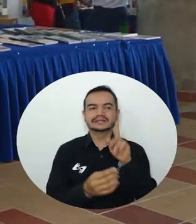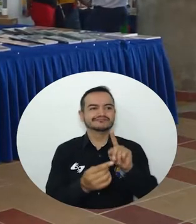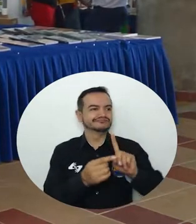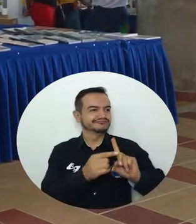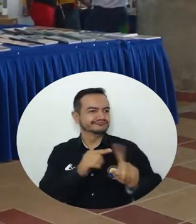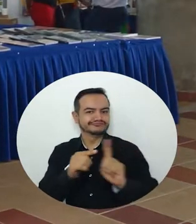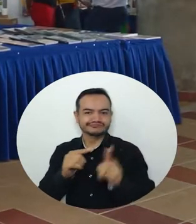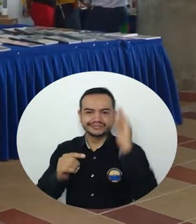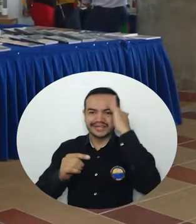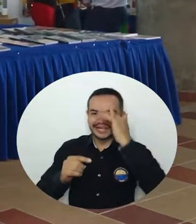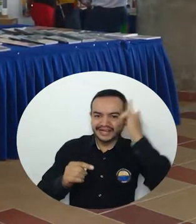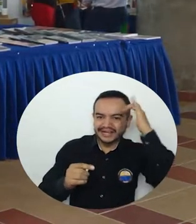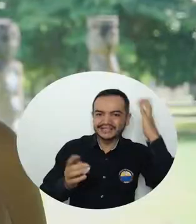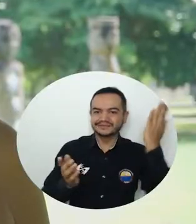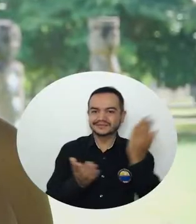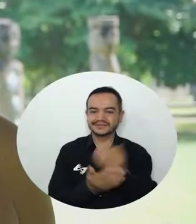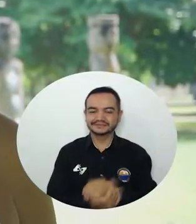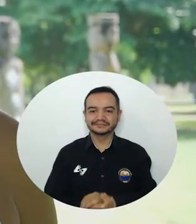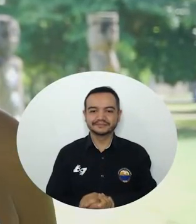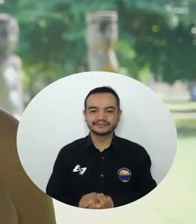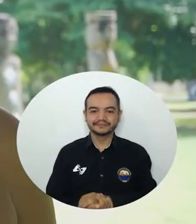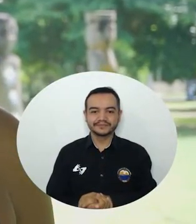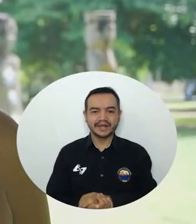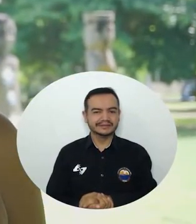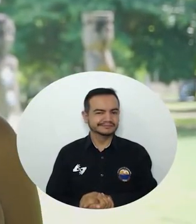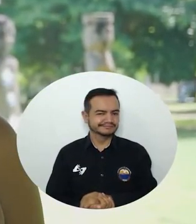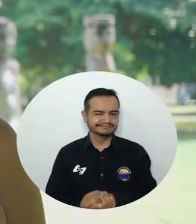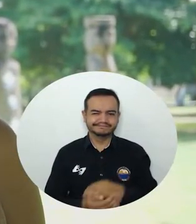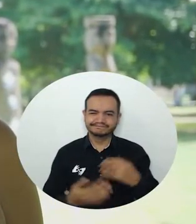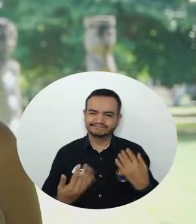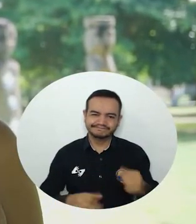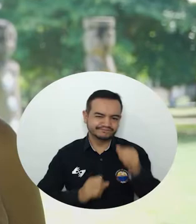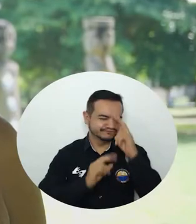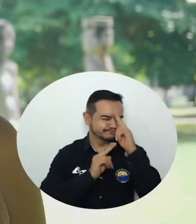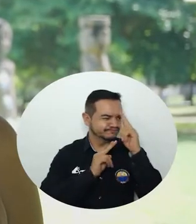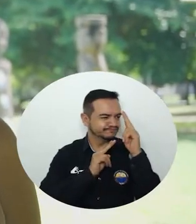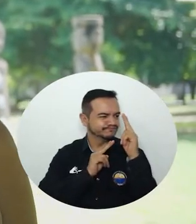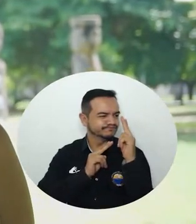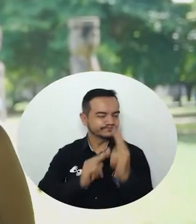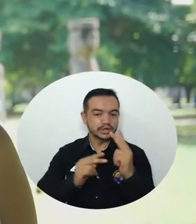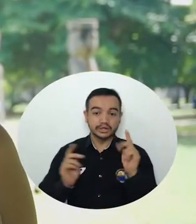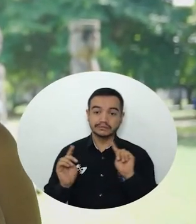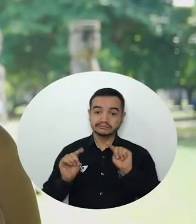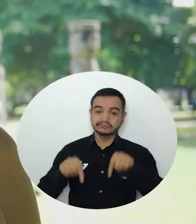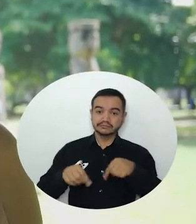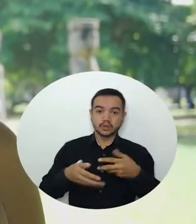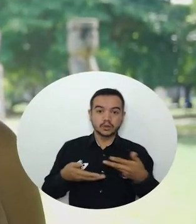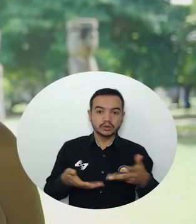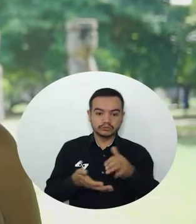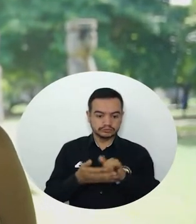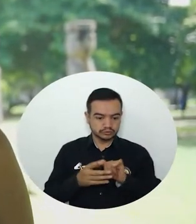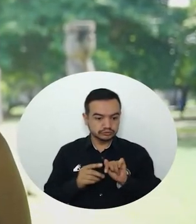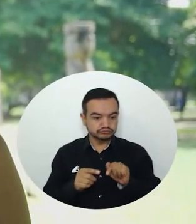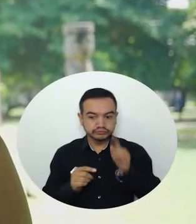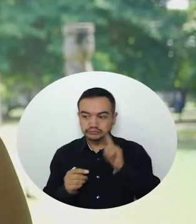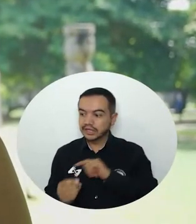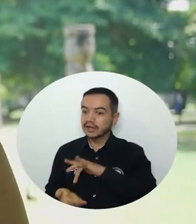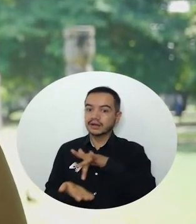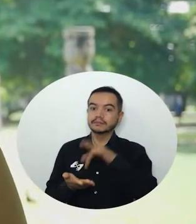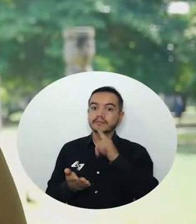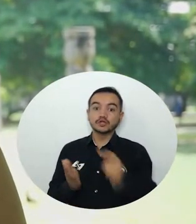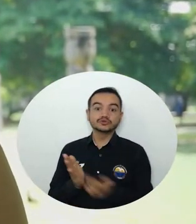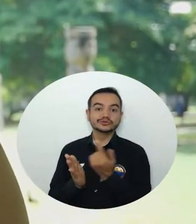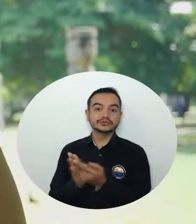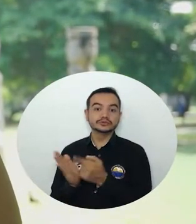investigaciones académicas, entre otras. Es un piacer, es un grandísimo honor venir da lontano fino qua a presentare il